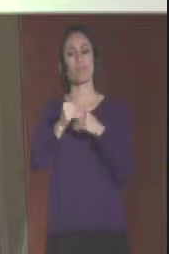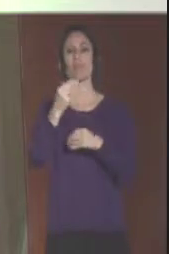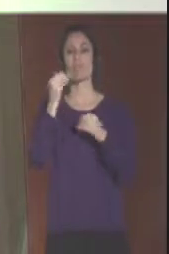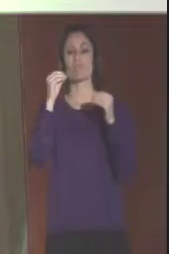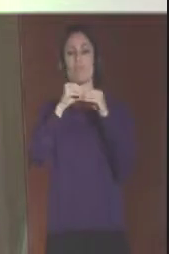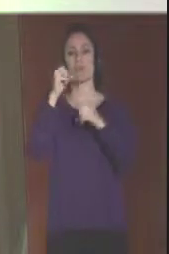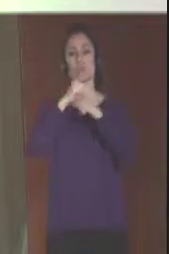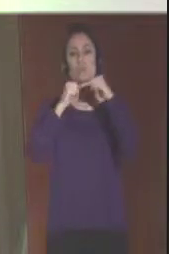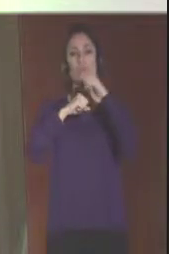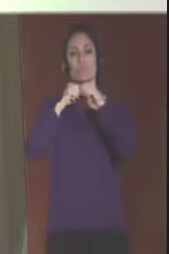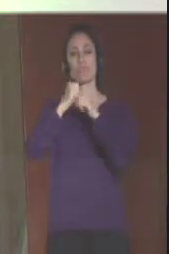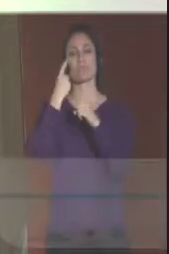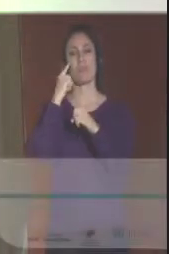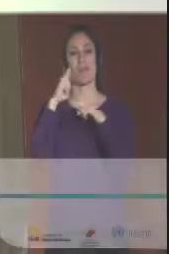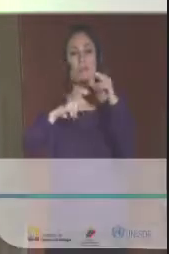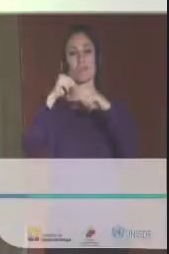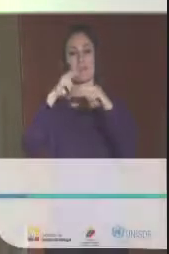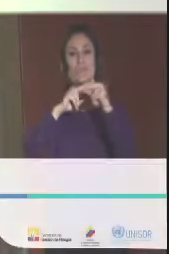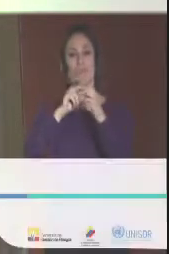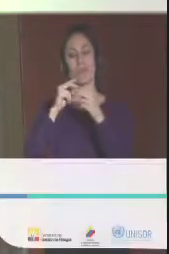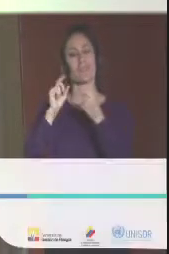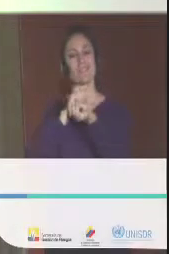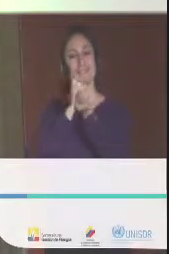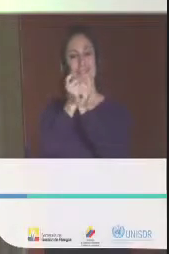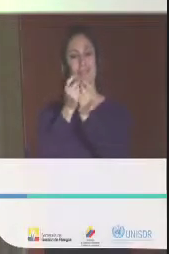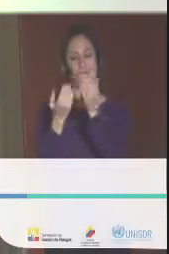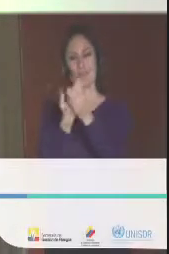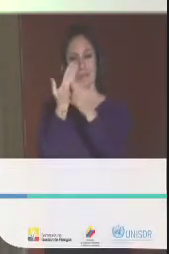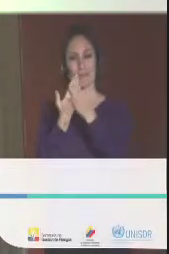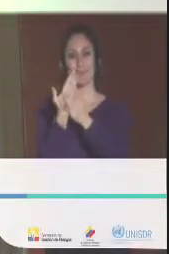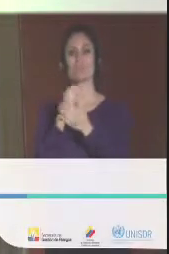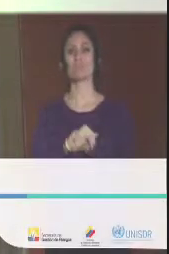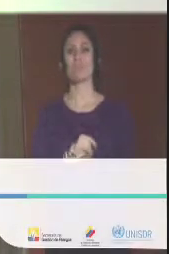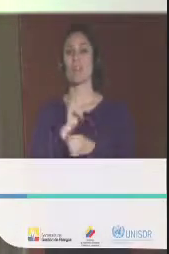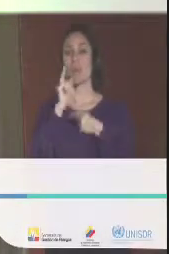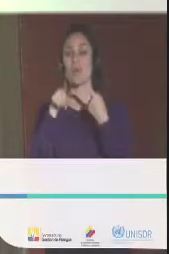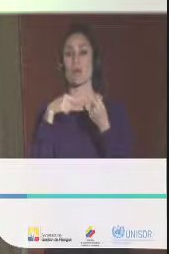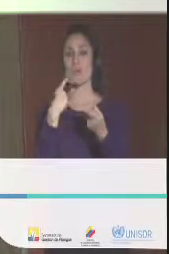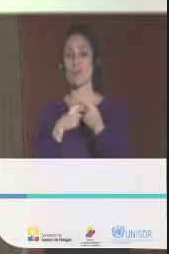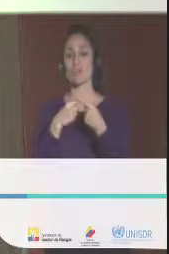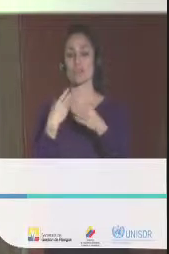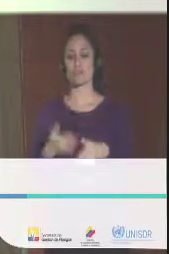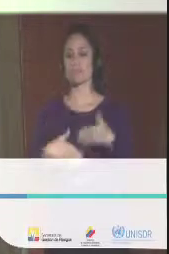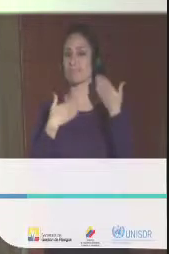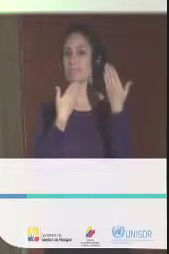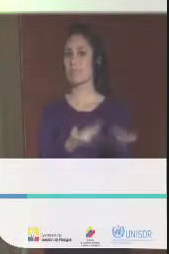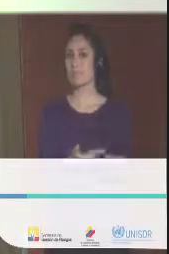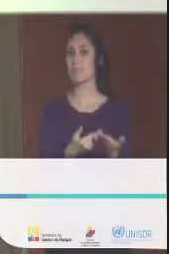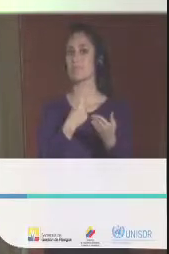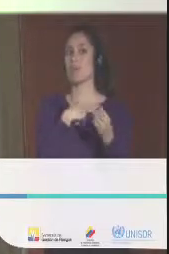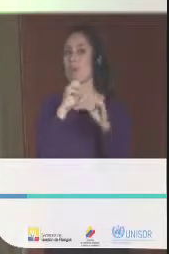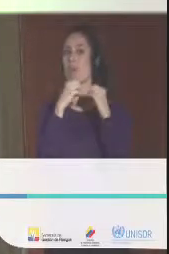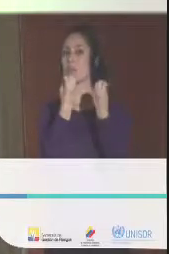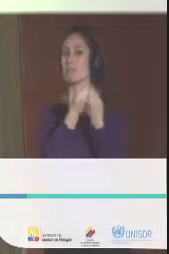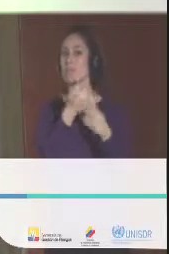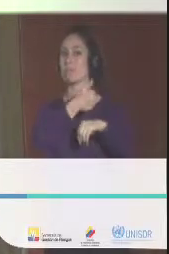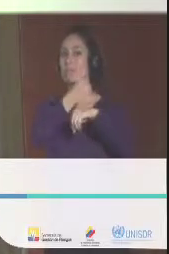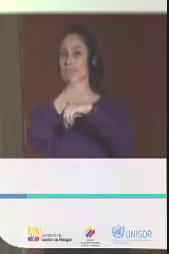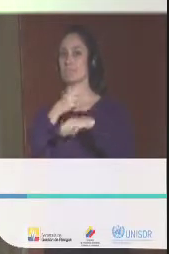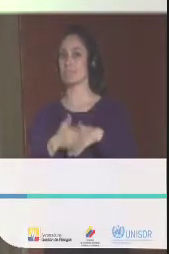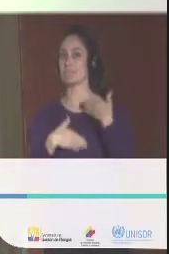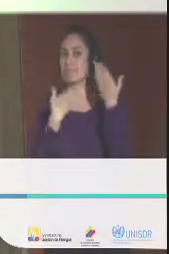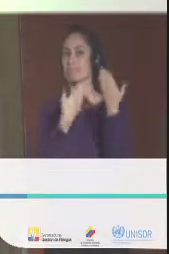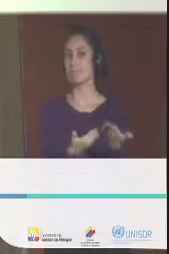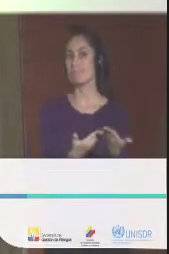construcción de resiliencia en las ciudades y plantear ante los organismos multilaterales y plantear